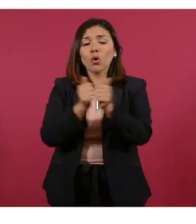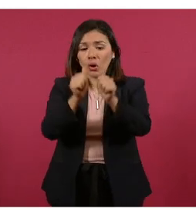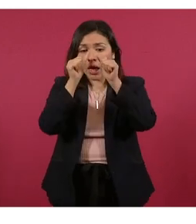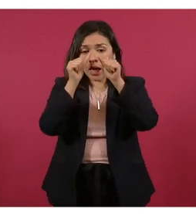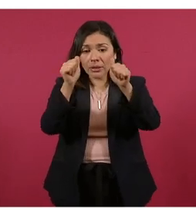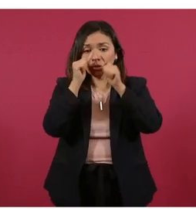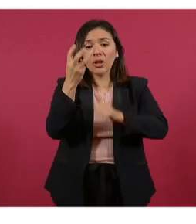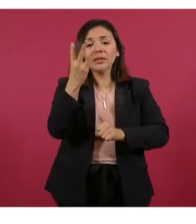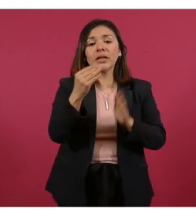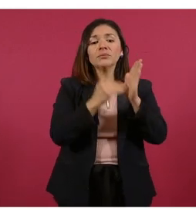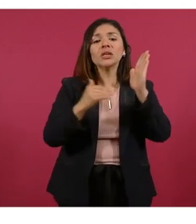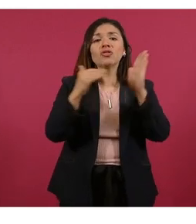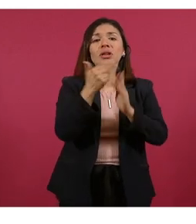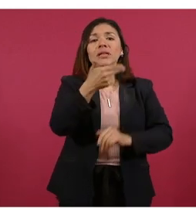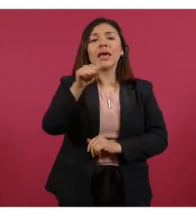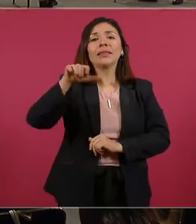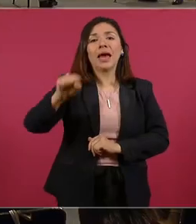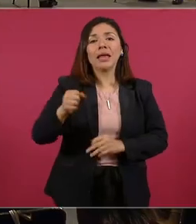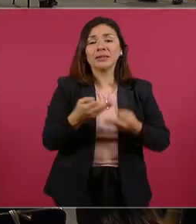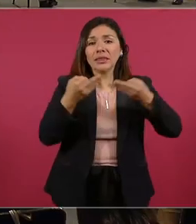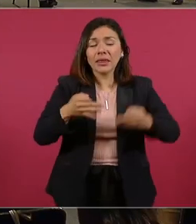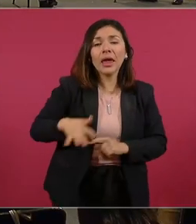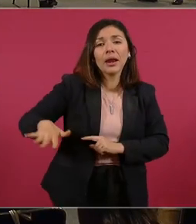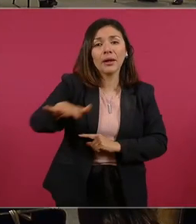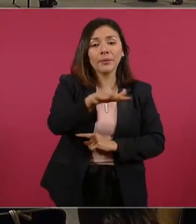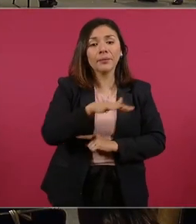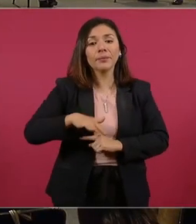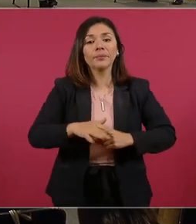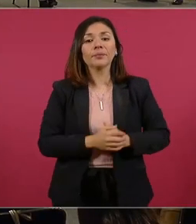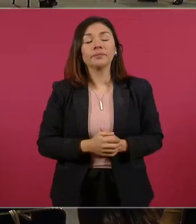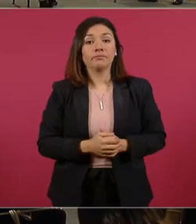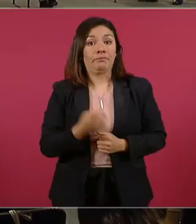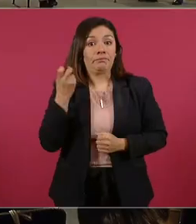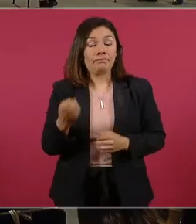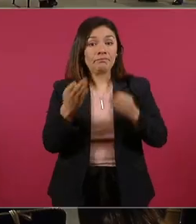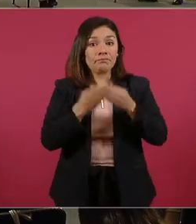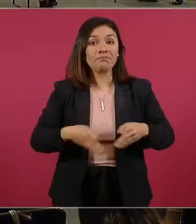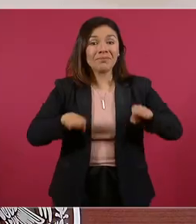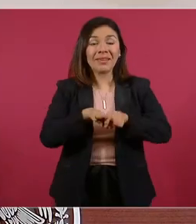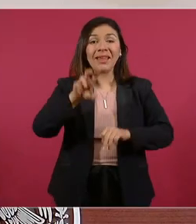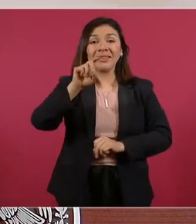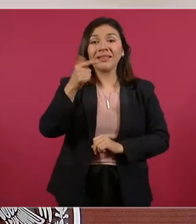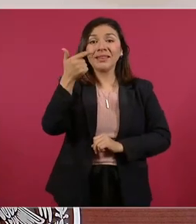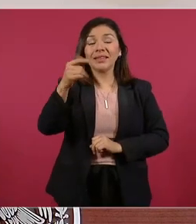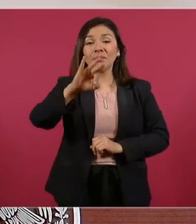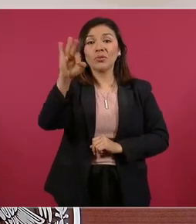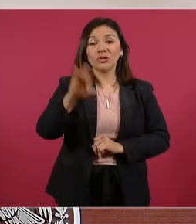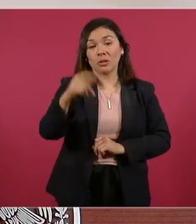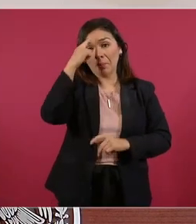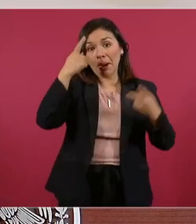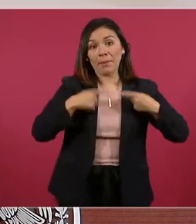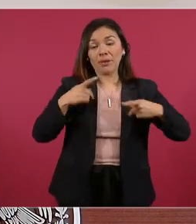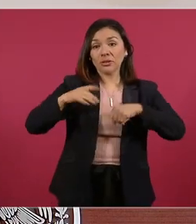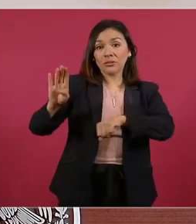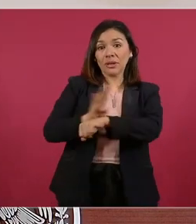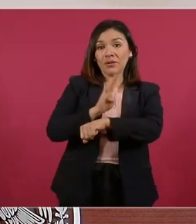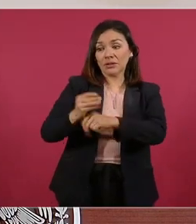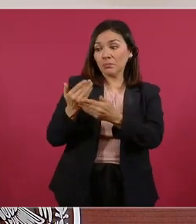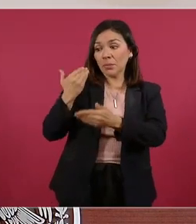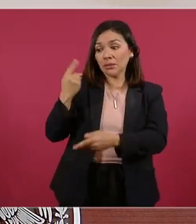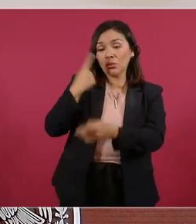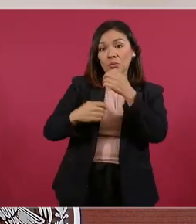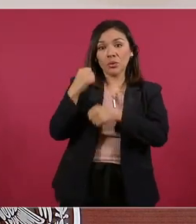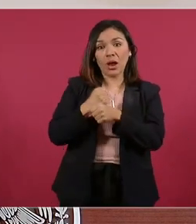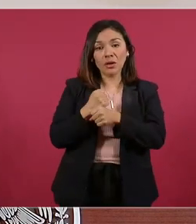3 millones de hectáreas de superficie arable. Vale destacar que el 37% de los beneficiarios el año